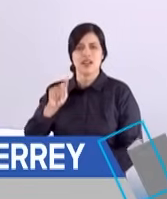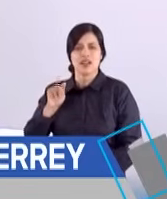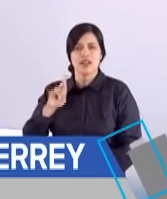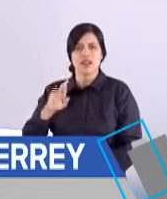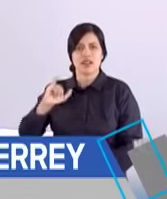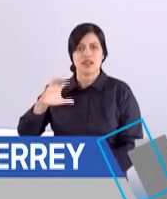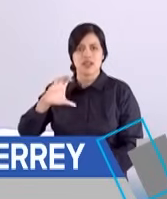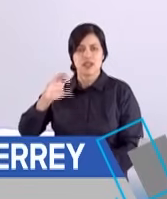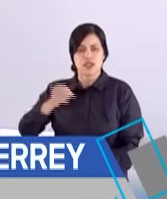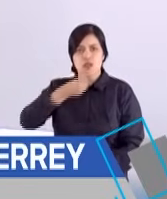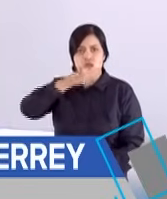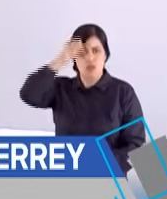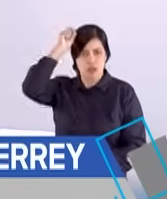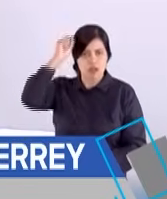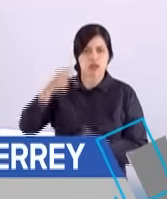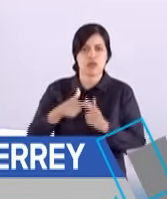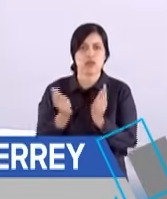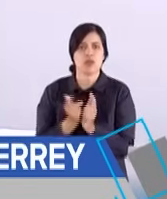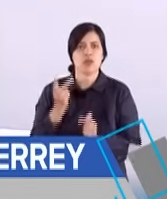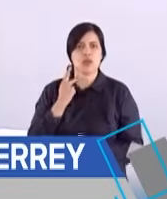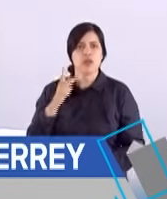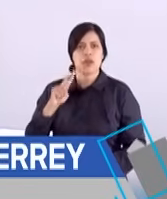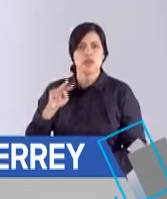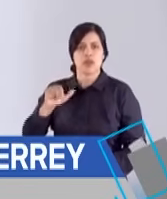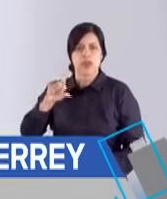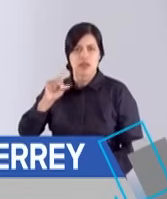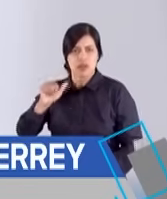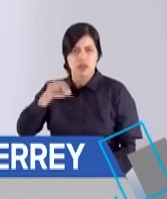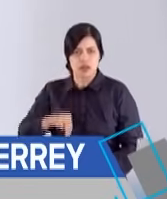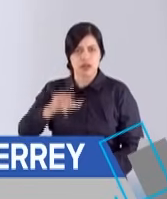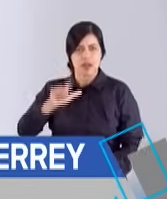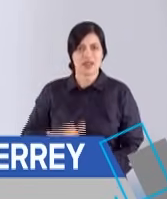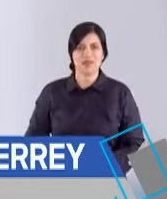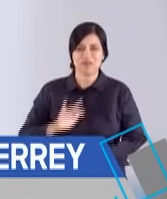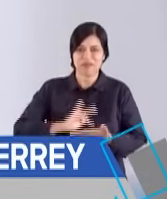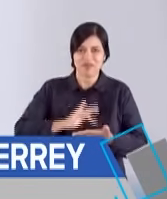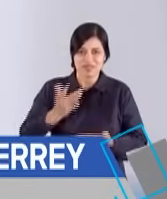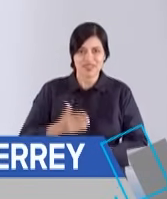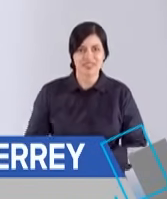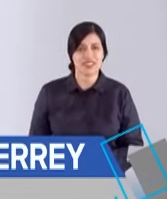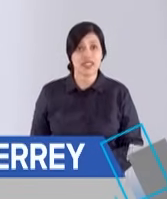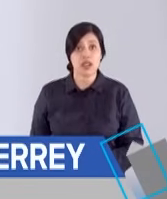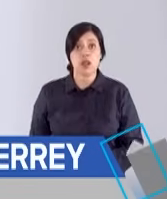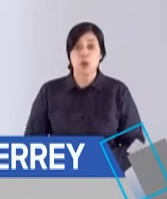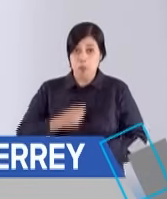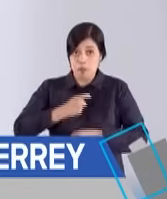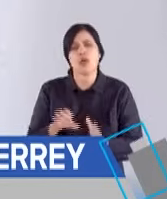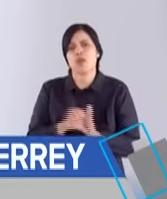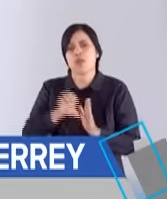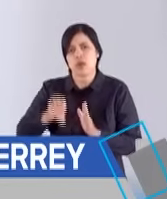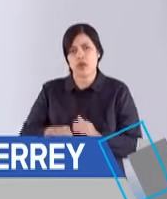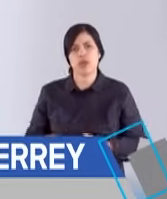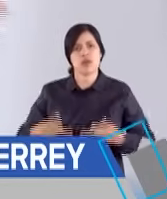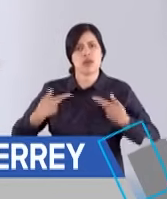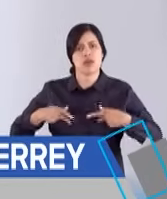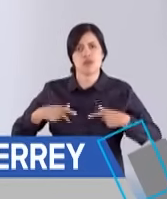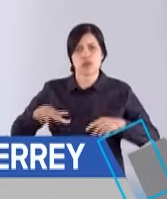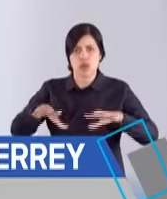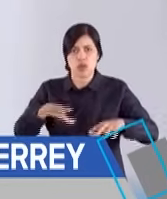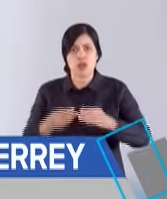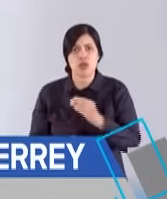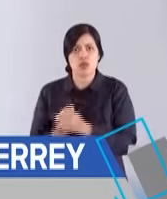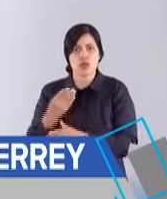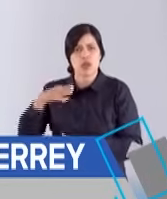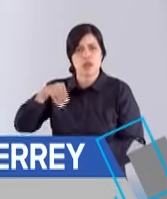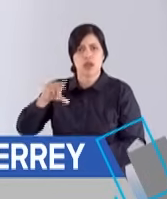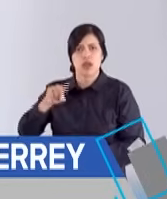alcalde de Monterrey en Agua y Drenaje de Monterrey para atender todos los casos que haya de desabasto de agua, así como emplear estrategias para captar el 40%